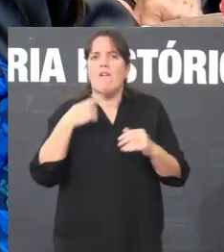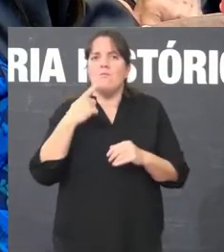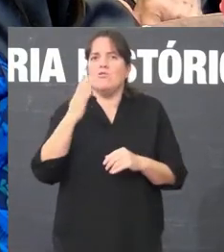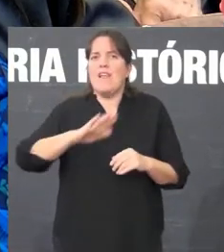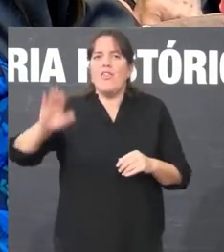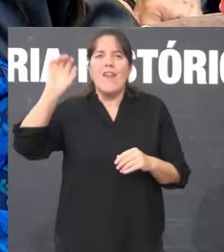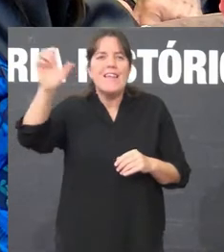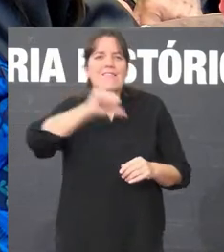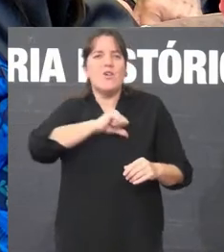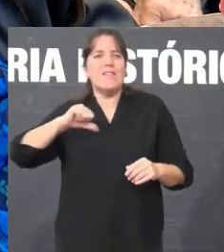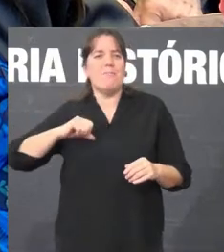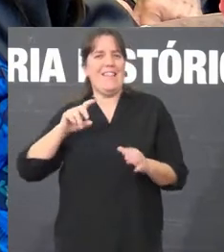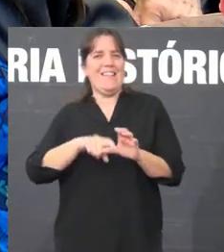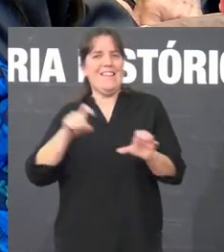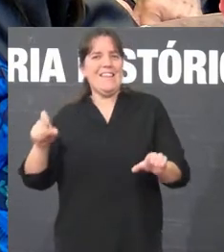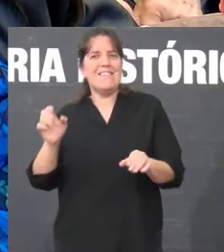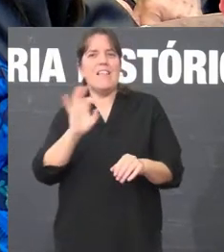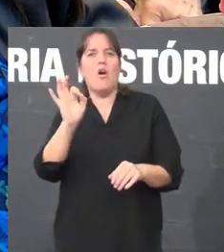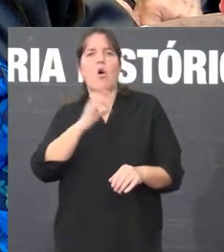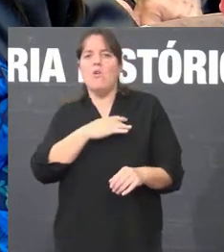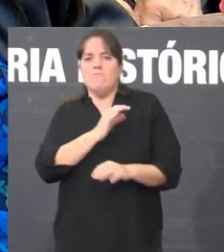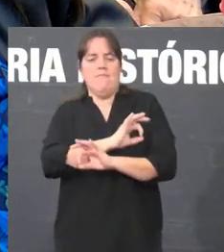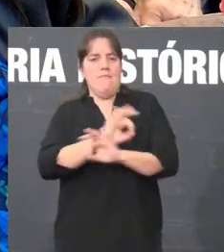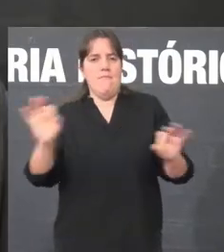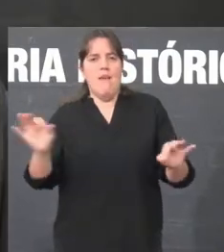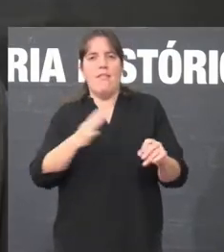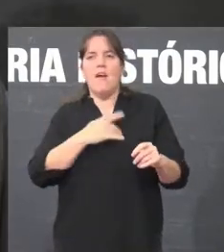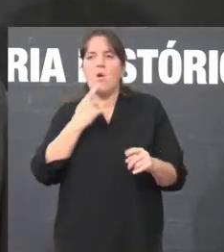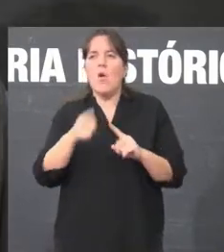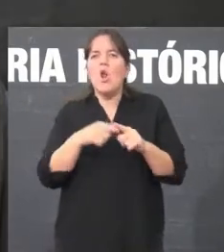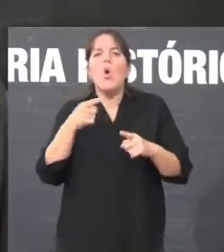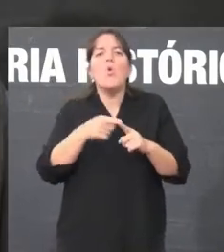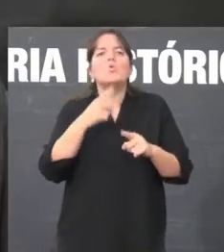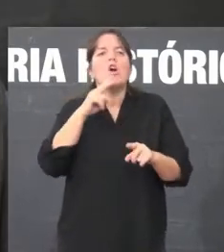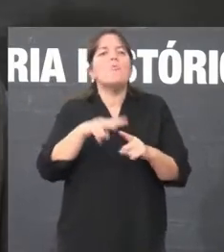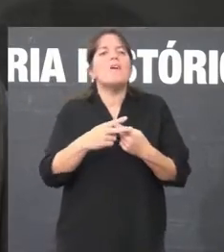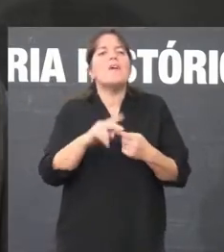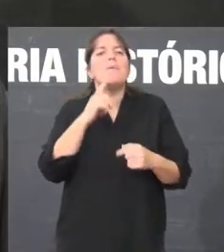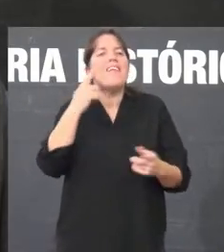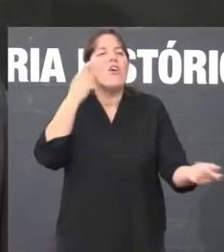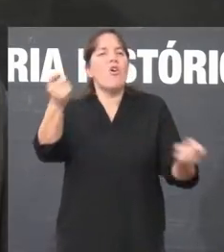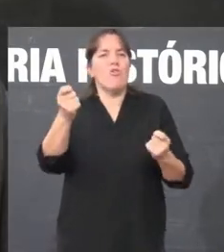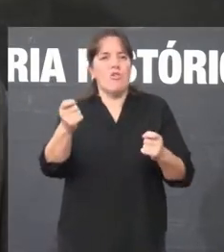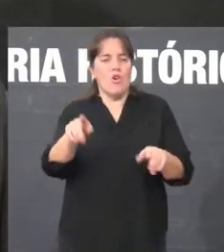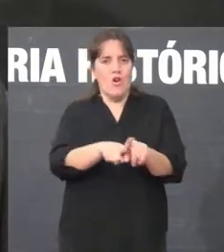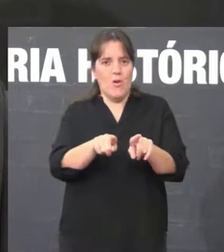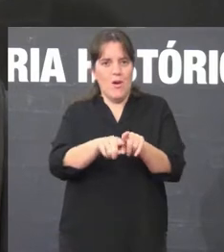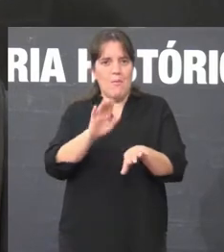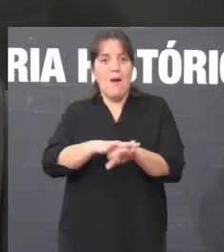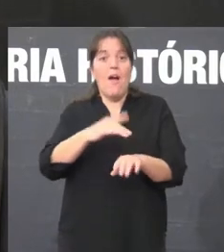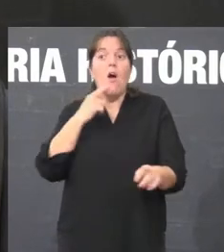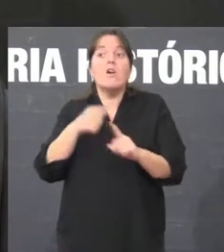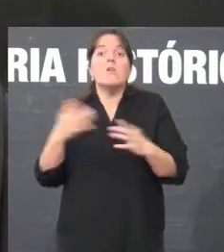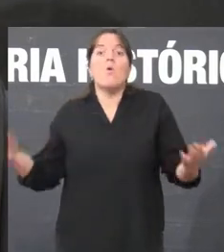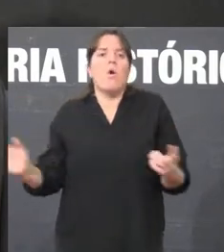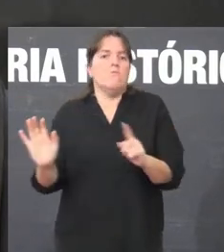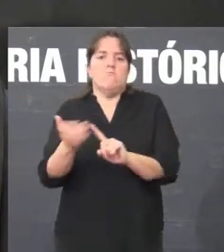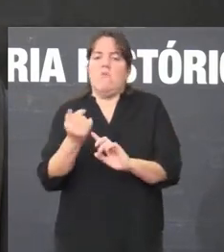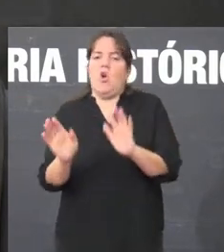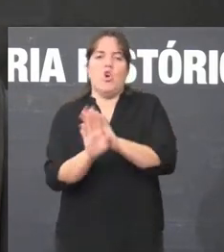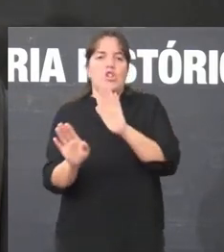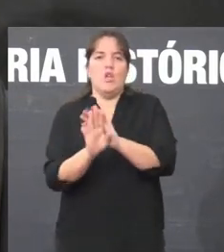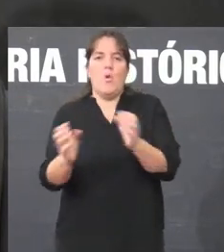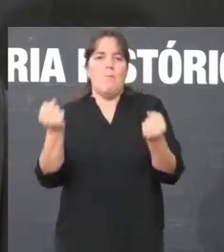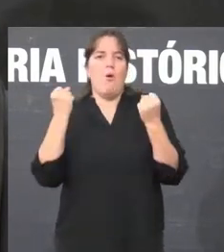pretenden usar ese medo como ferramenta de control, como pegamento, no seu caso, para seguir manténdose no poder e donde están. Presentar